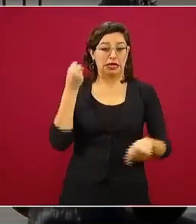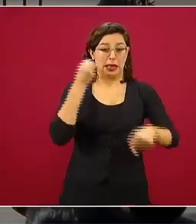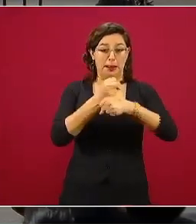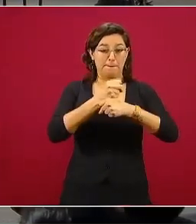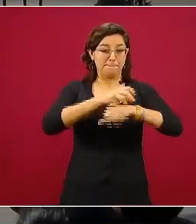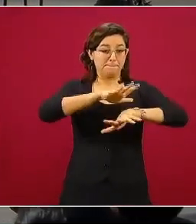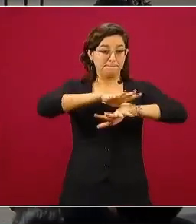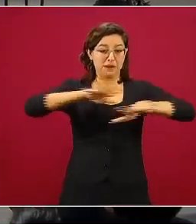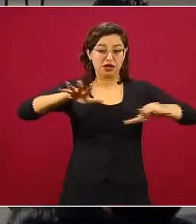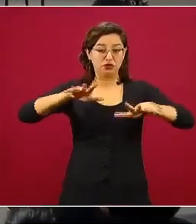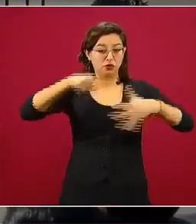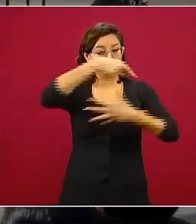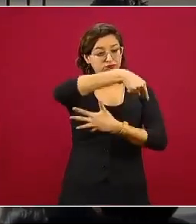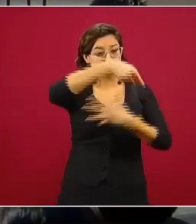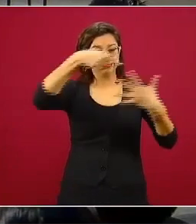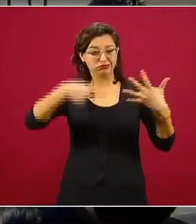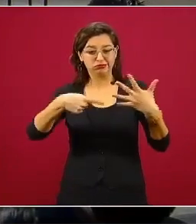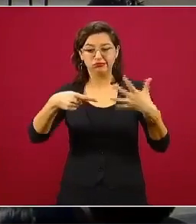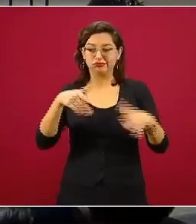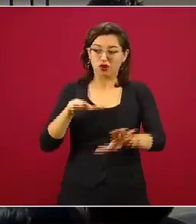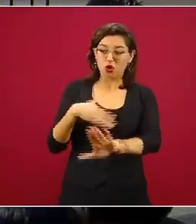impactos va a ser más grave.